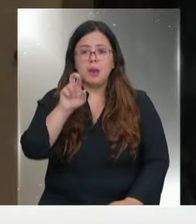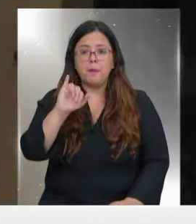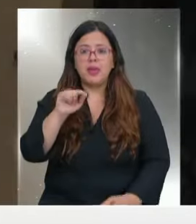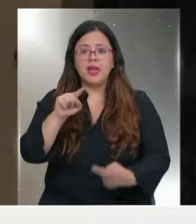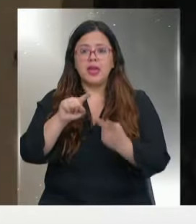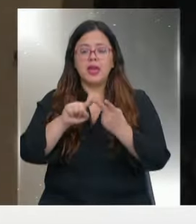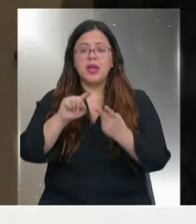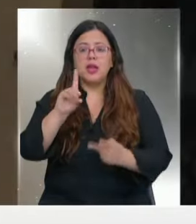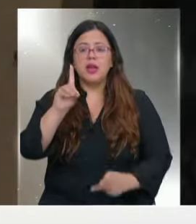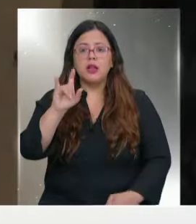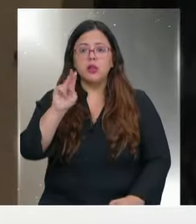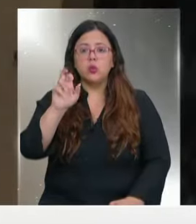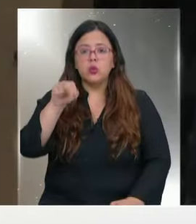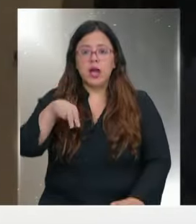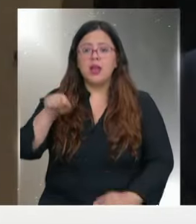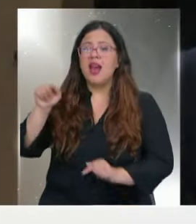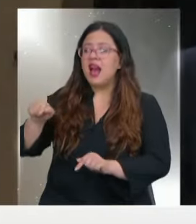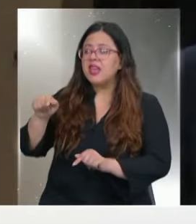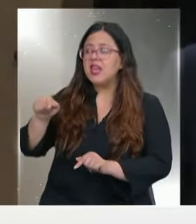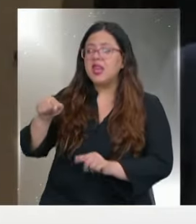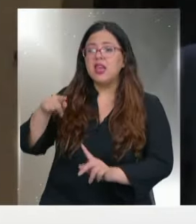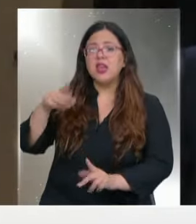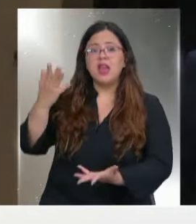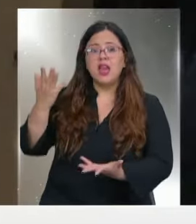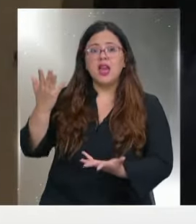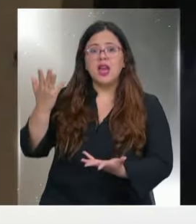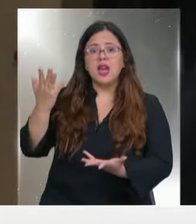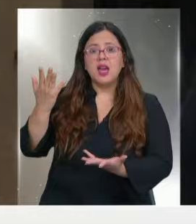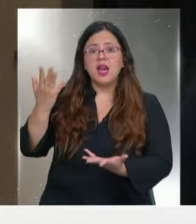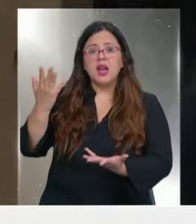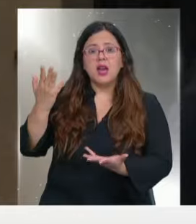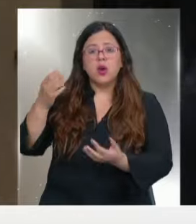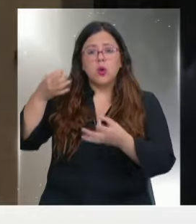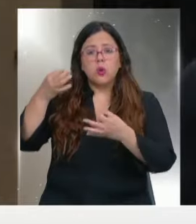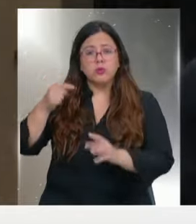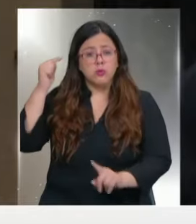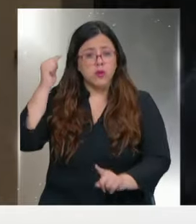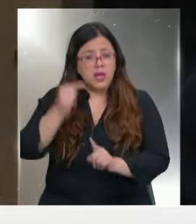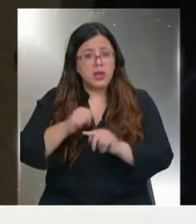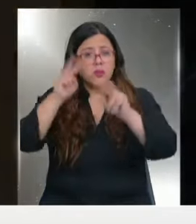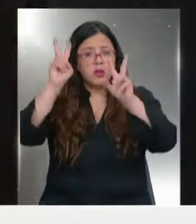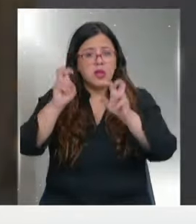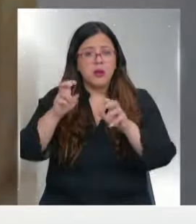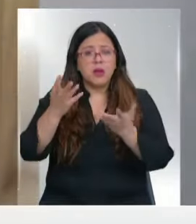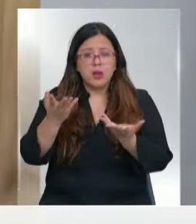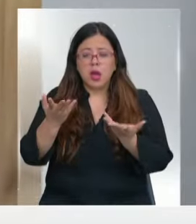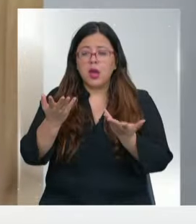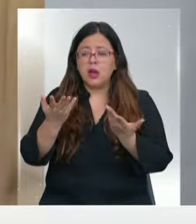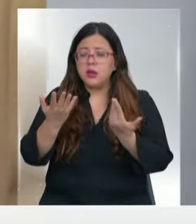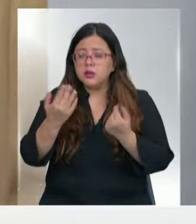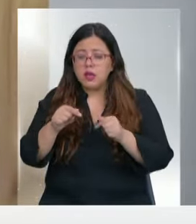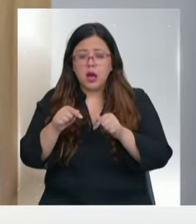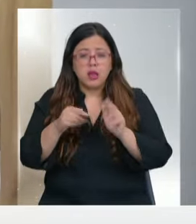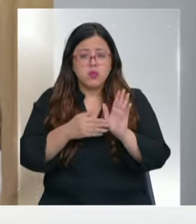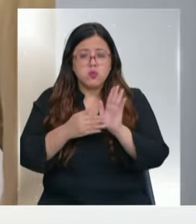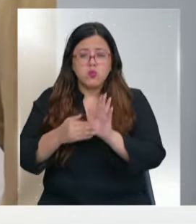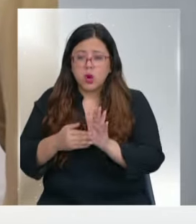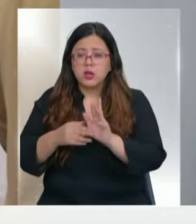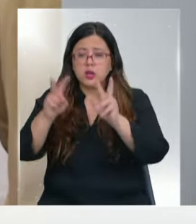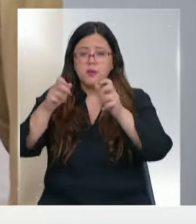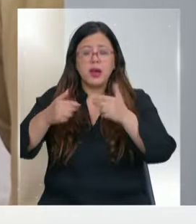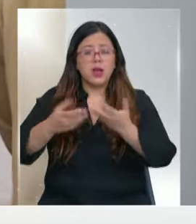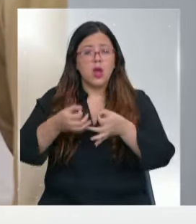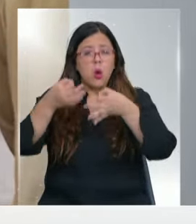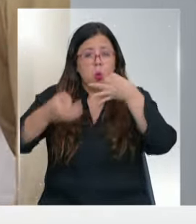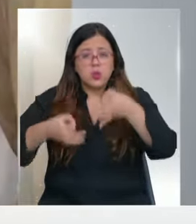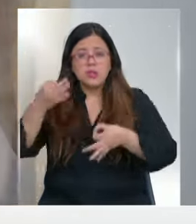tratando de buscar... Obviamente, quiero repetir esto, buscar sacar réditos políticos de causas judiciales. Los Frente Amplistas, encargados del